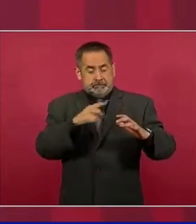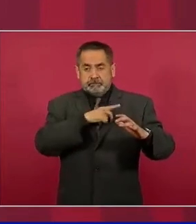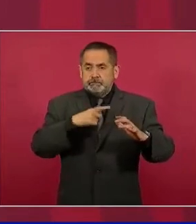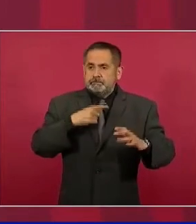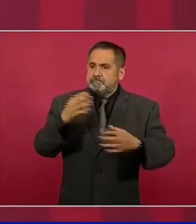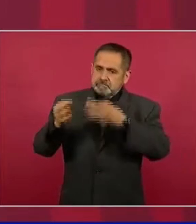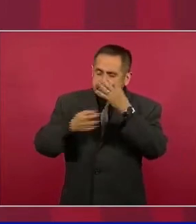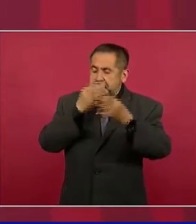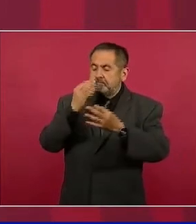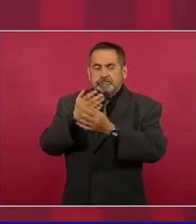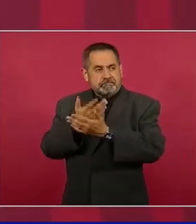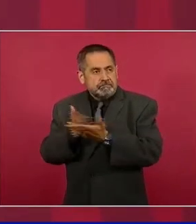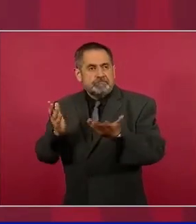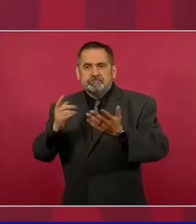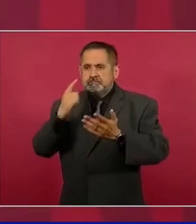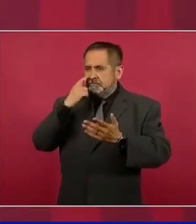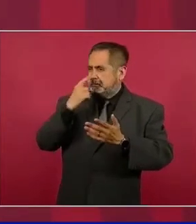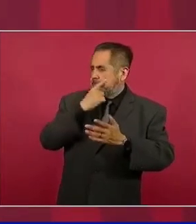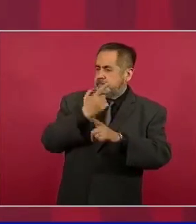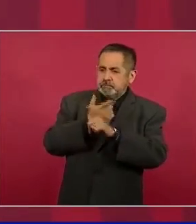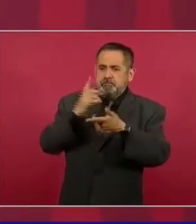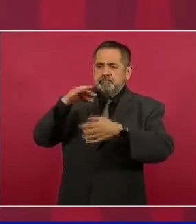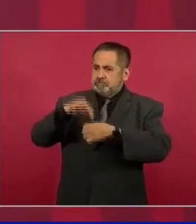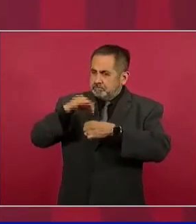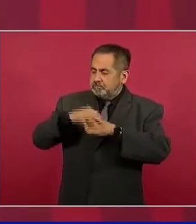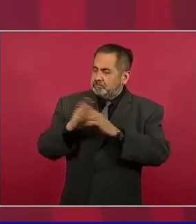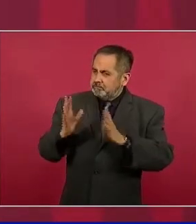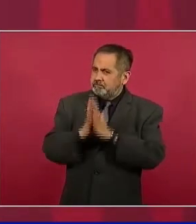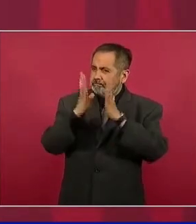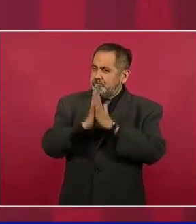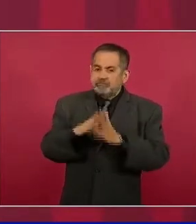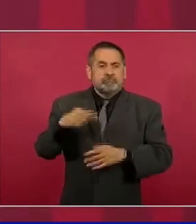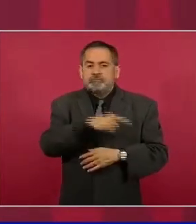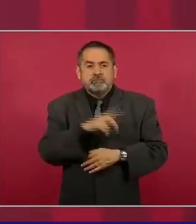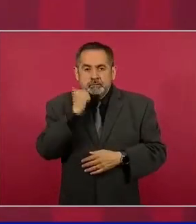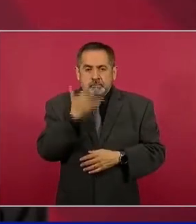democracia actúen de manera antidemocrática.